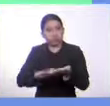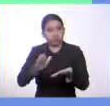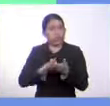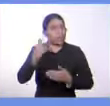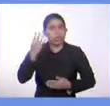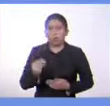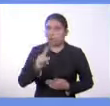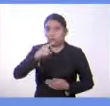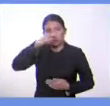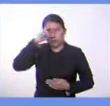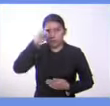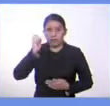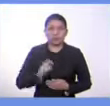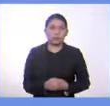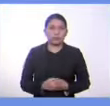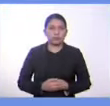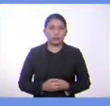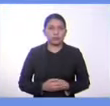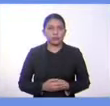laborados.